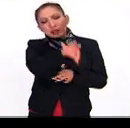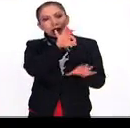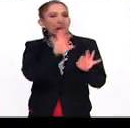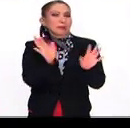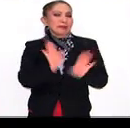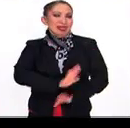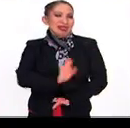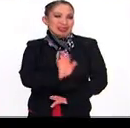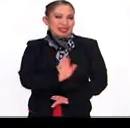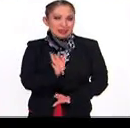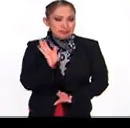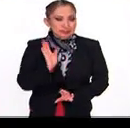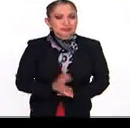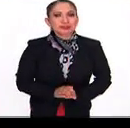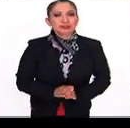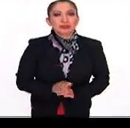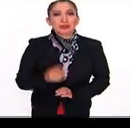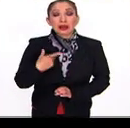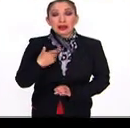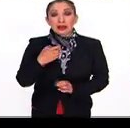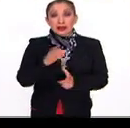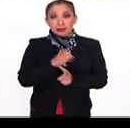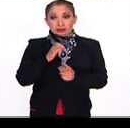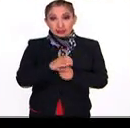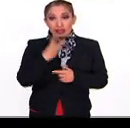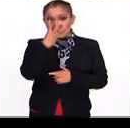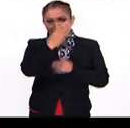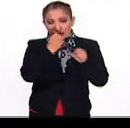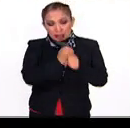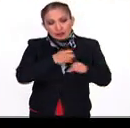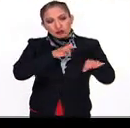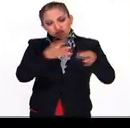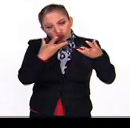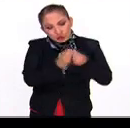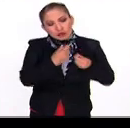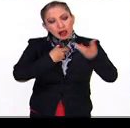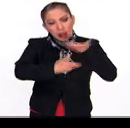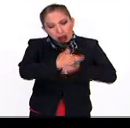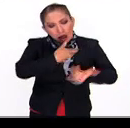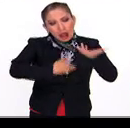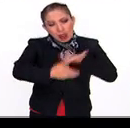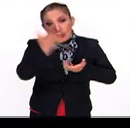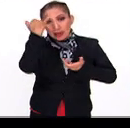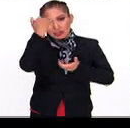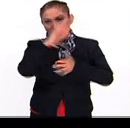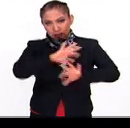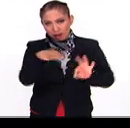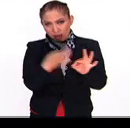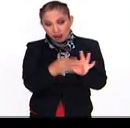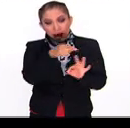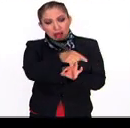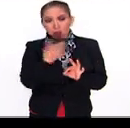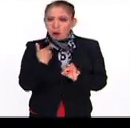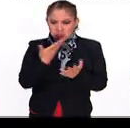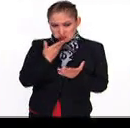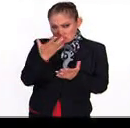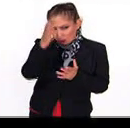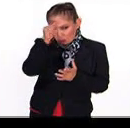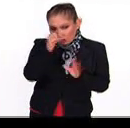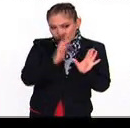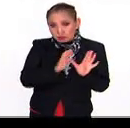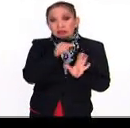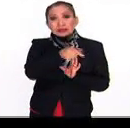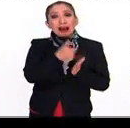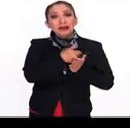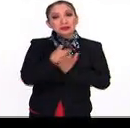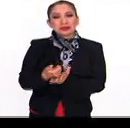muy, muy, muy directa. Entonces, bueno, después de 3 años de estar trabajando juntos, arribamos a una idea en la que él se sentía cómodo y además que